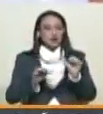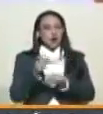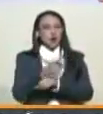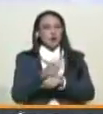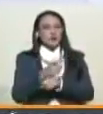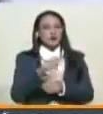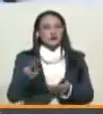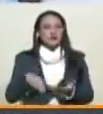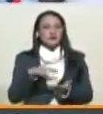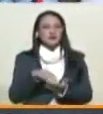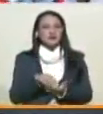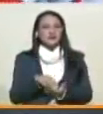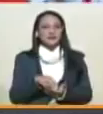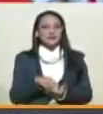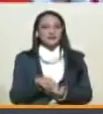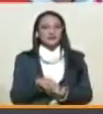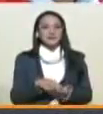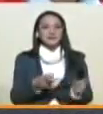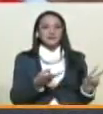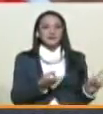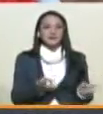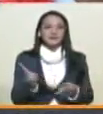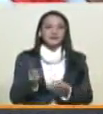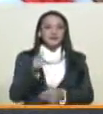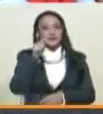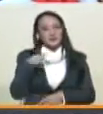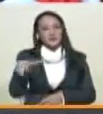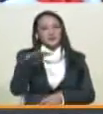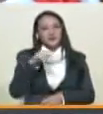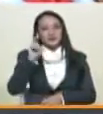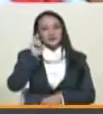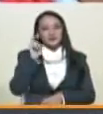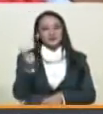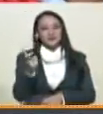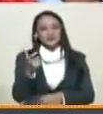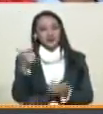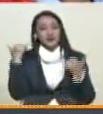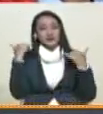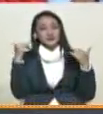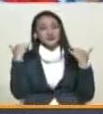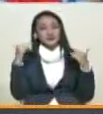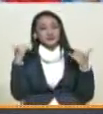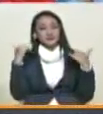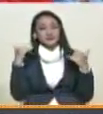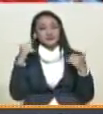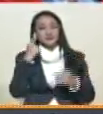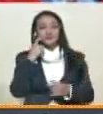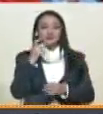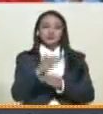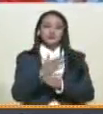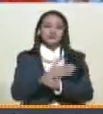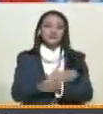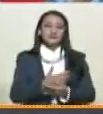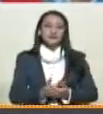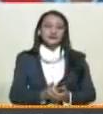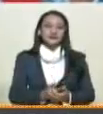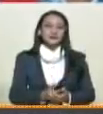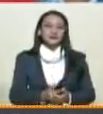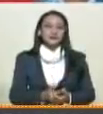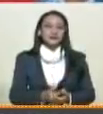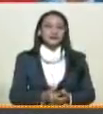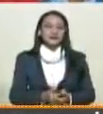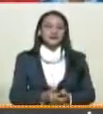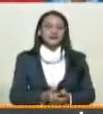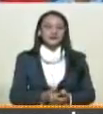gobierno nacional que hacían la invitación a todo el pueblo de Guarenas, Guatire, a todos los mirandinos a celebrar esta tradición que además es patrimonio inmaterial de